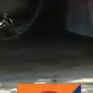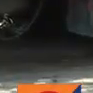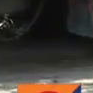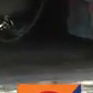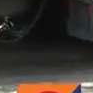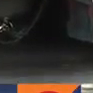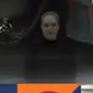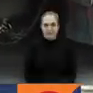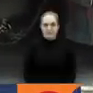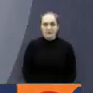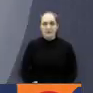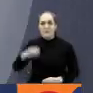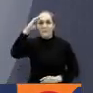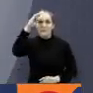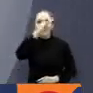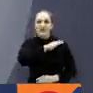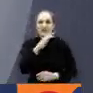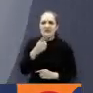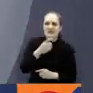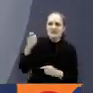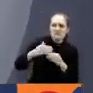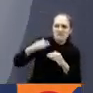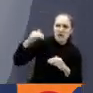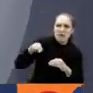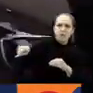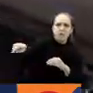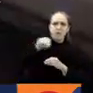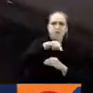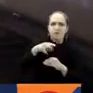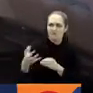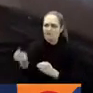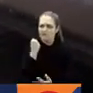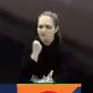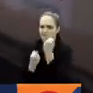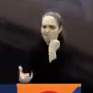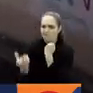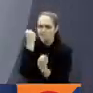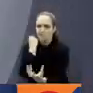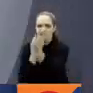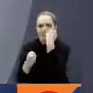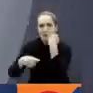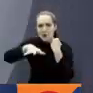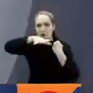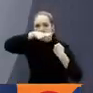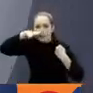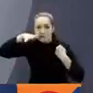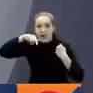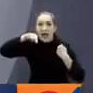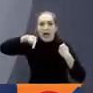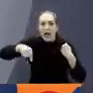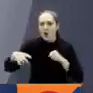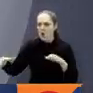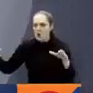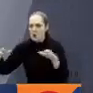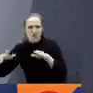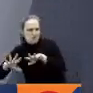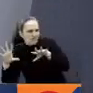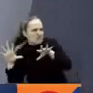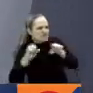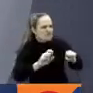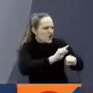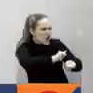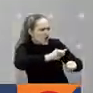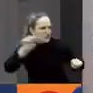Más de 100 militares que erradicaban cultivos están retenidos hace dos días por una muchedumbre en Tibú. Ejército dice que